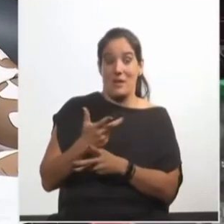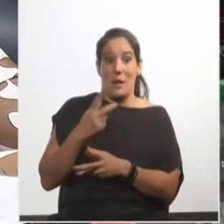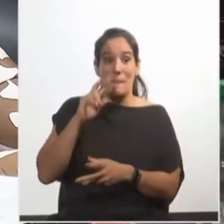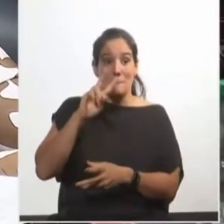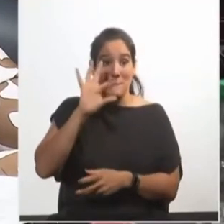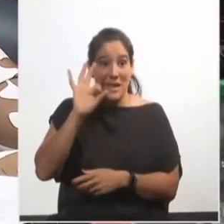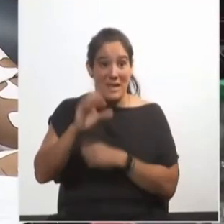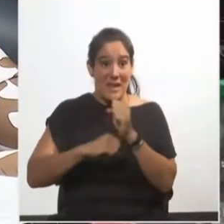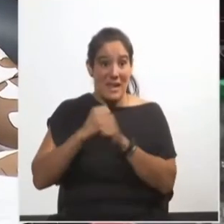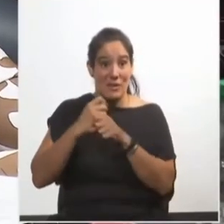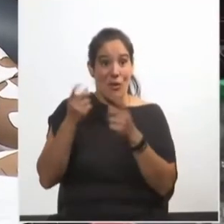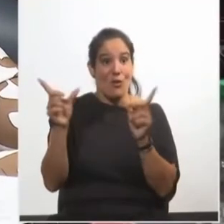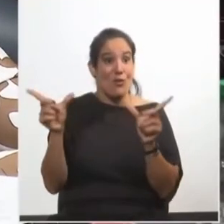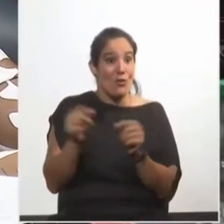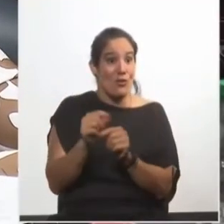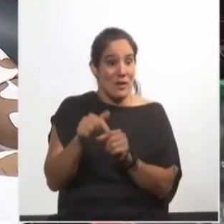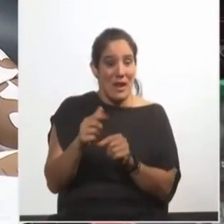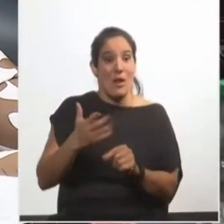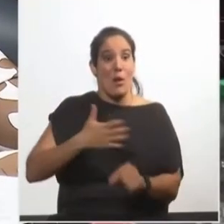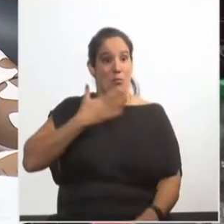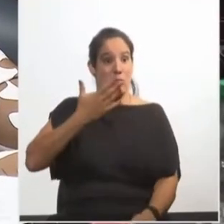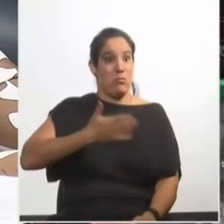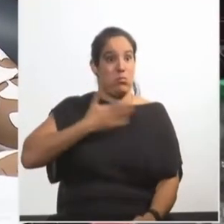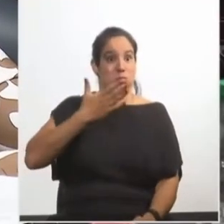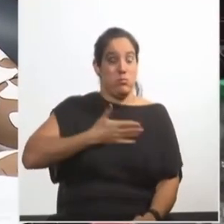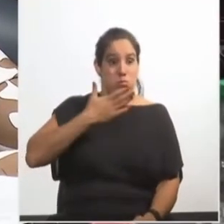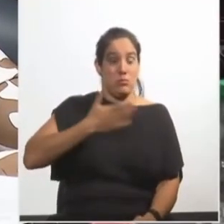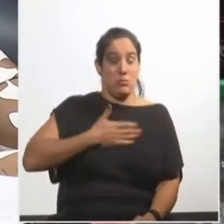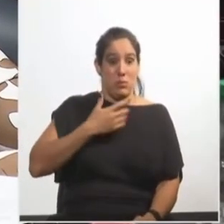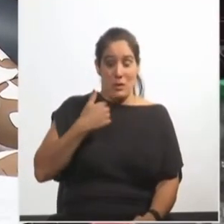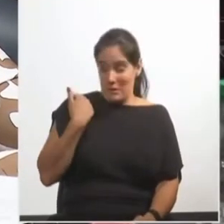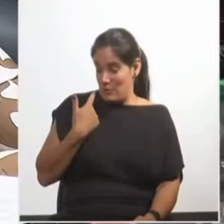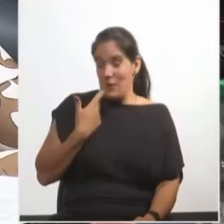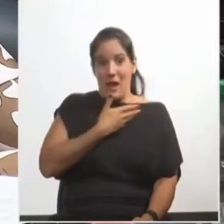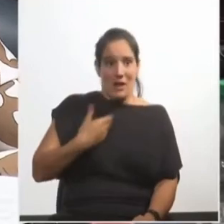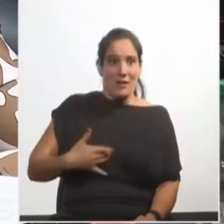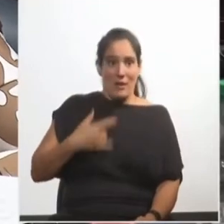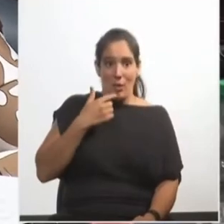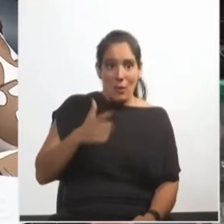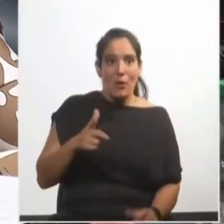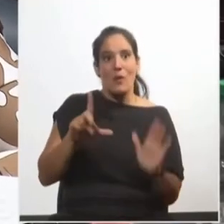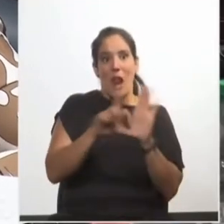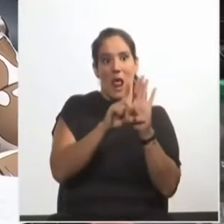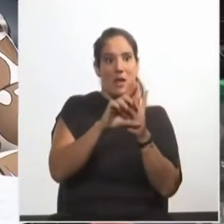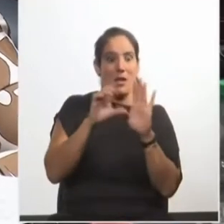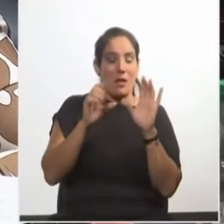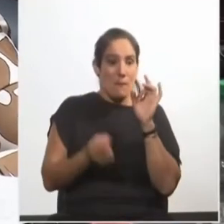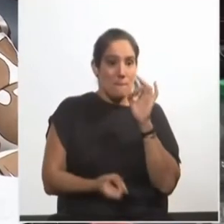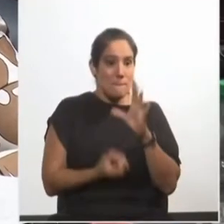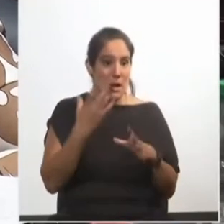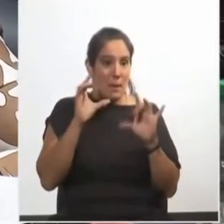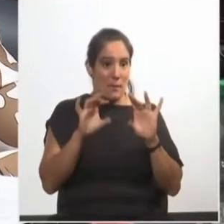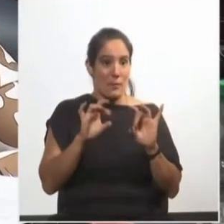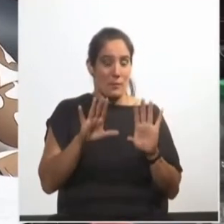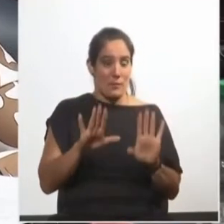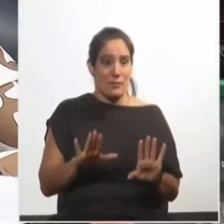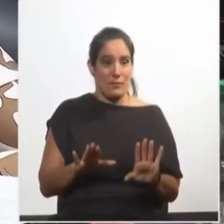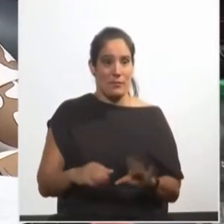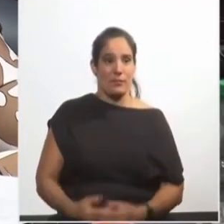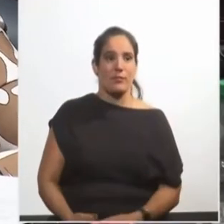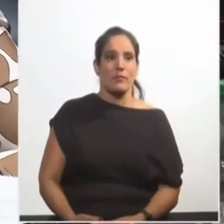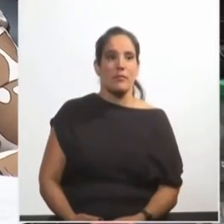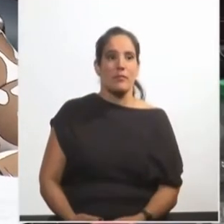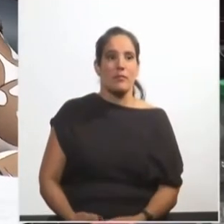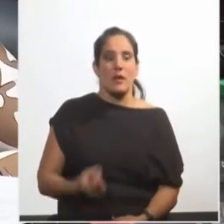20 años después dio lugar a un reclamo y que hubo que resarcir a través de una ley específica en el 2018.